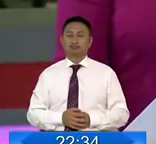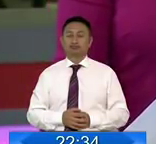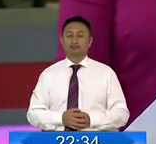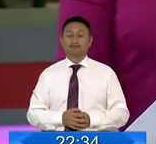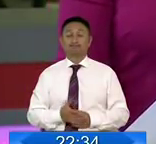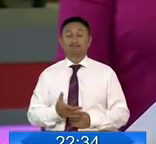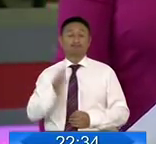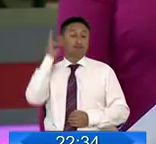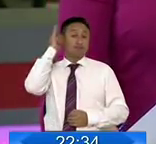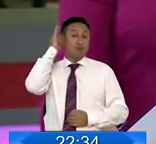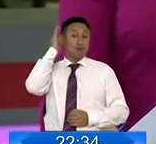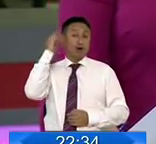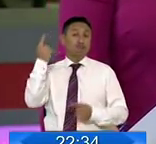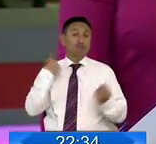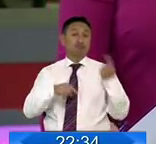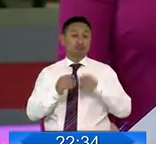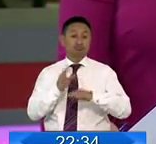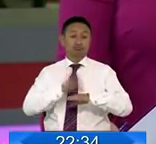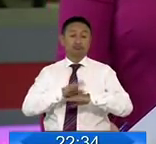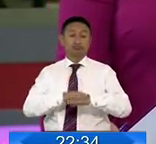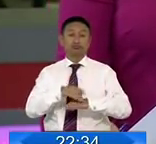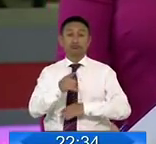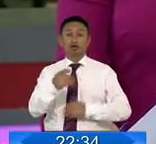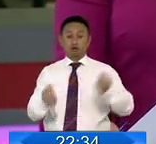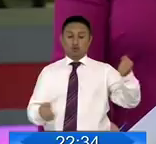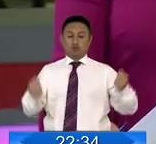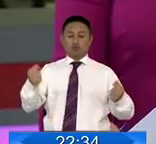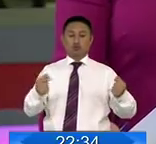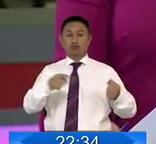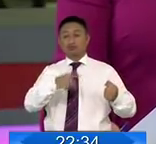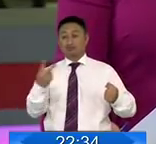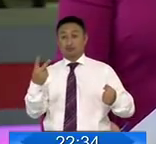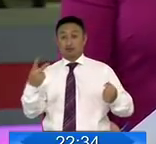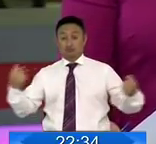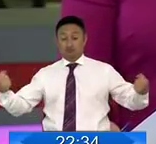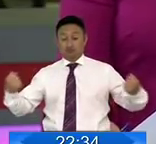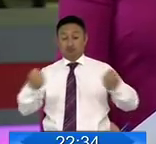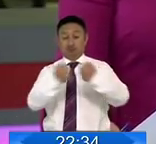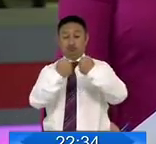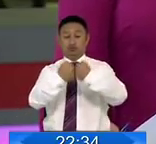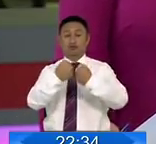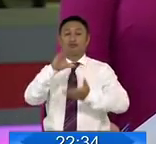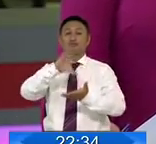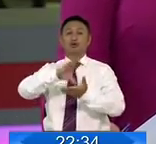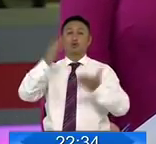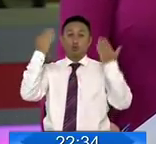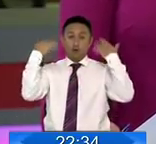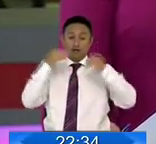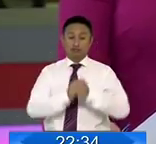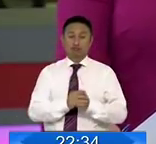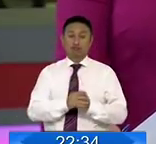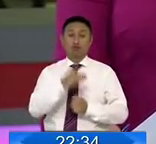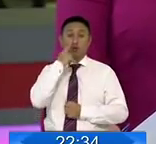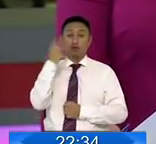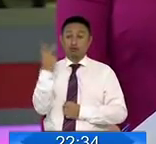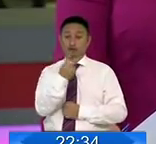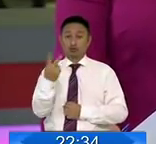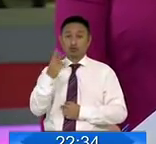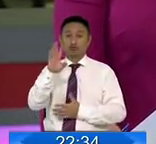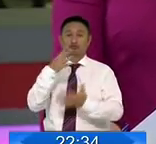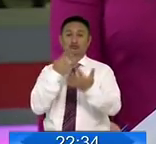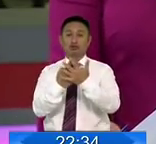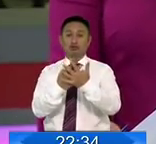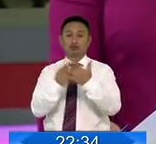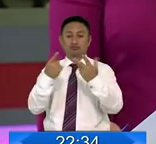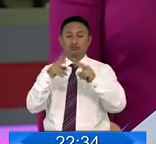Una mujer resultó herida tras el choque entre un camión y un tanquero en el centro de Guayaquil. Los conductores de ambos vehículos fueron retenidos